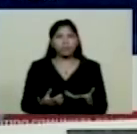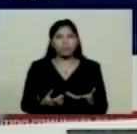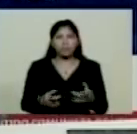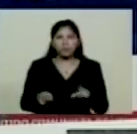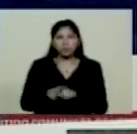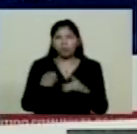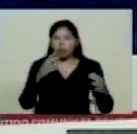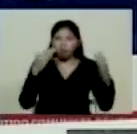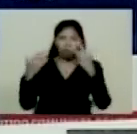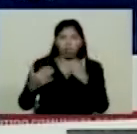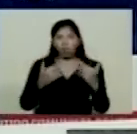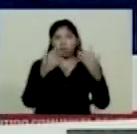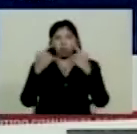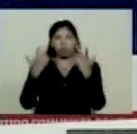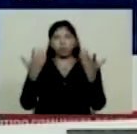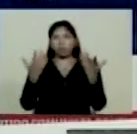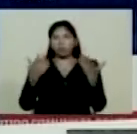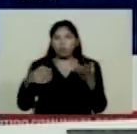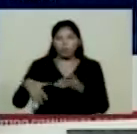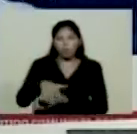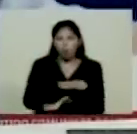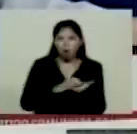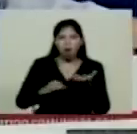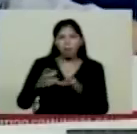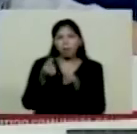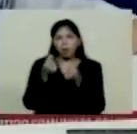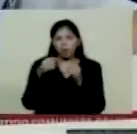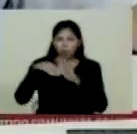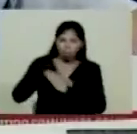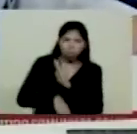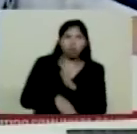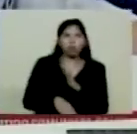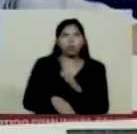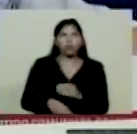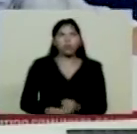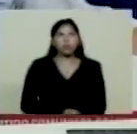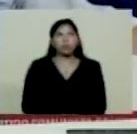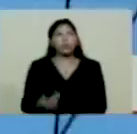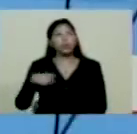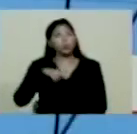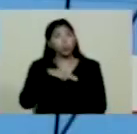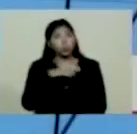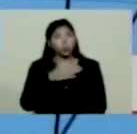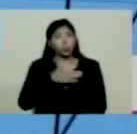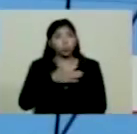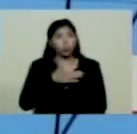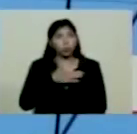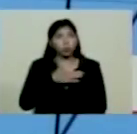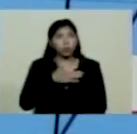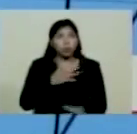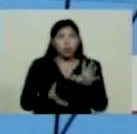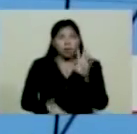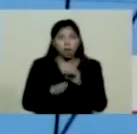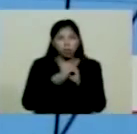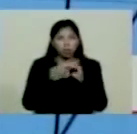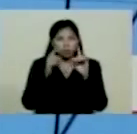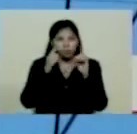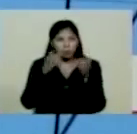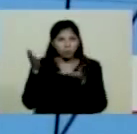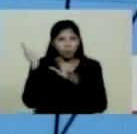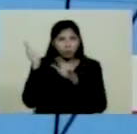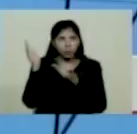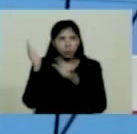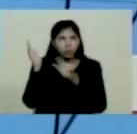de agresión económica. Y nosotros, aquí hay un resumen de algunas elecciones del